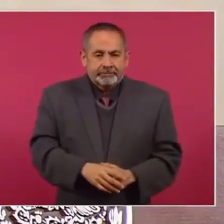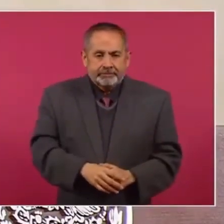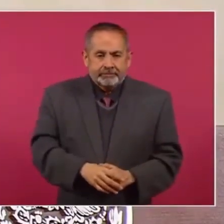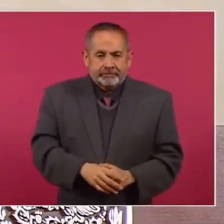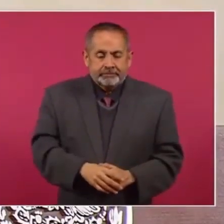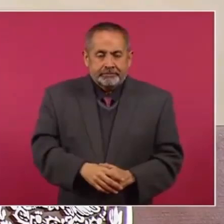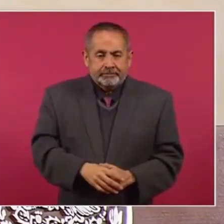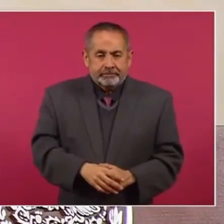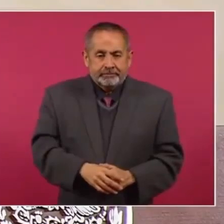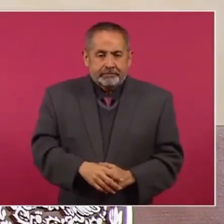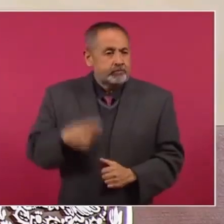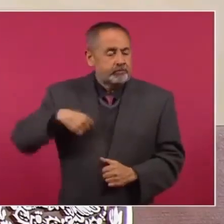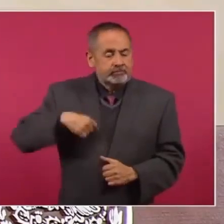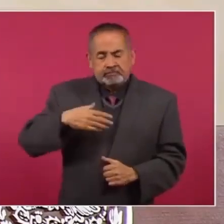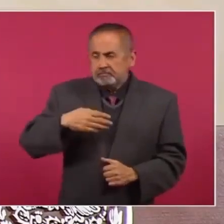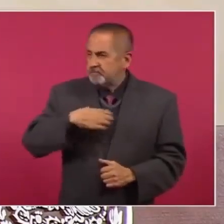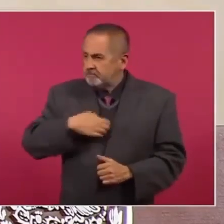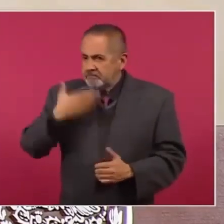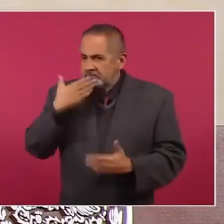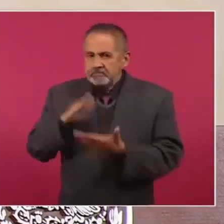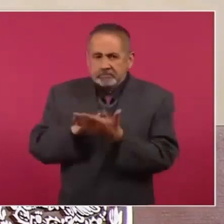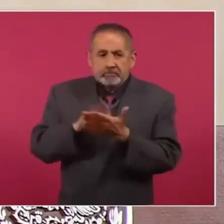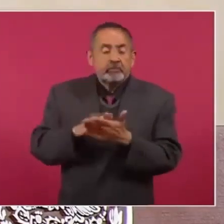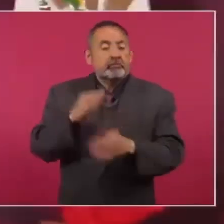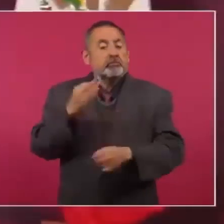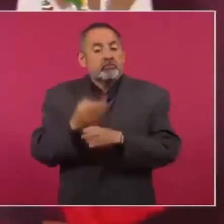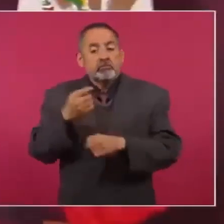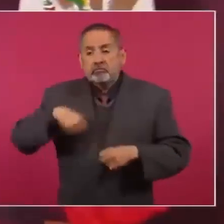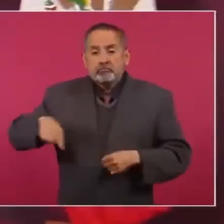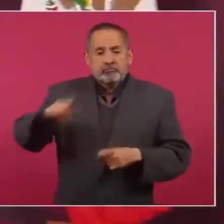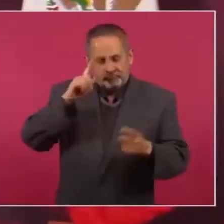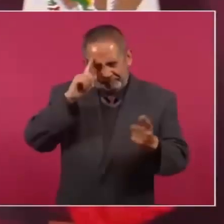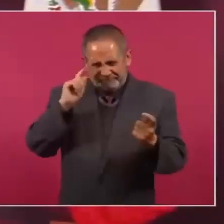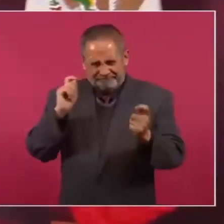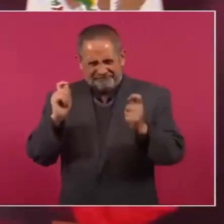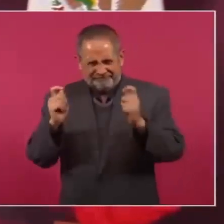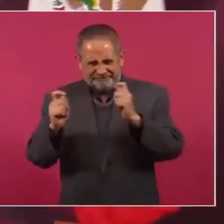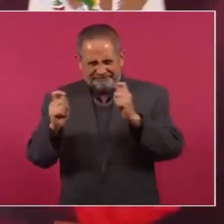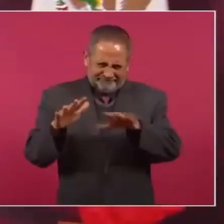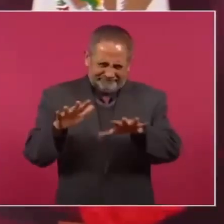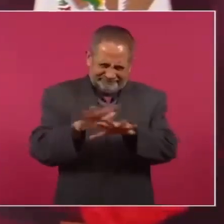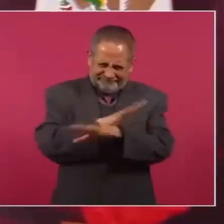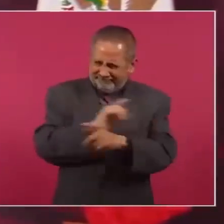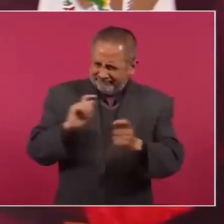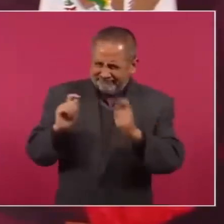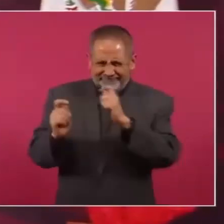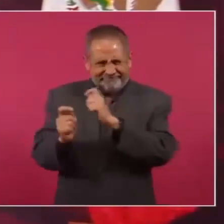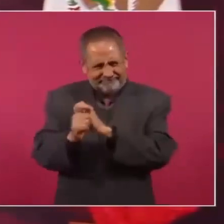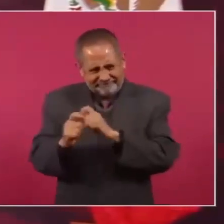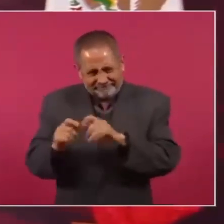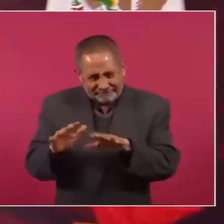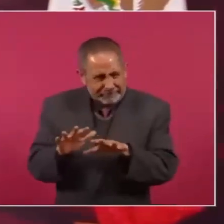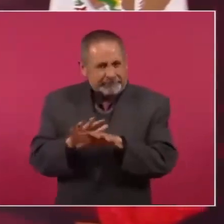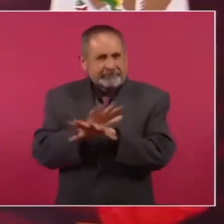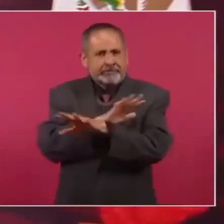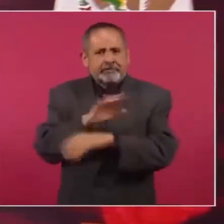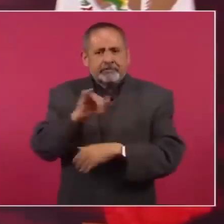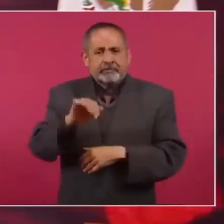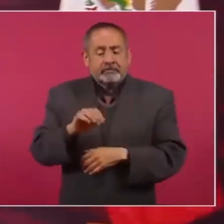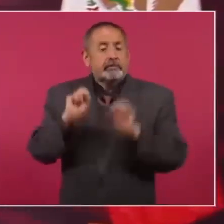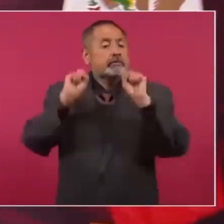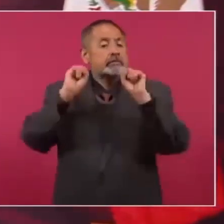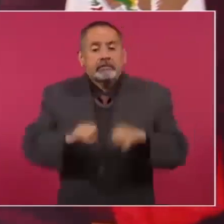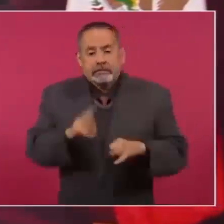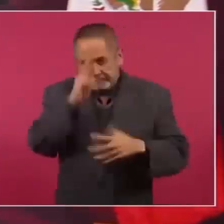Nos debemos de celebrar, pero además que estamos llevando a cabo todas estas transformaciones, todos estos cambios, sin